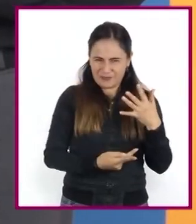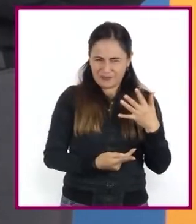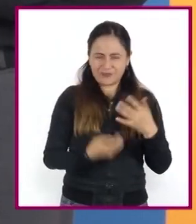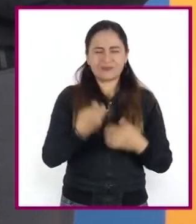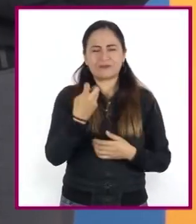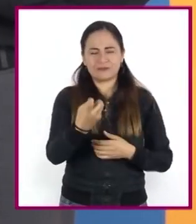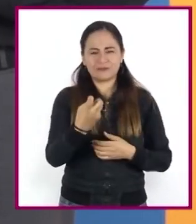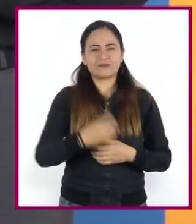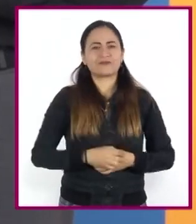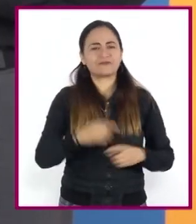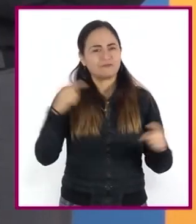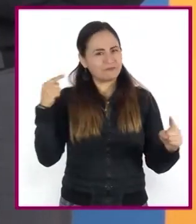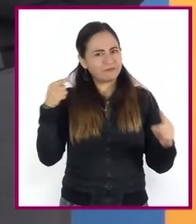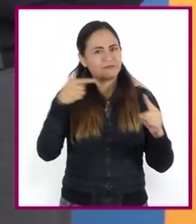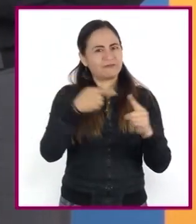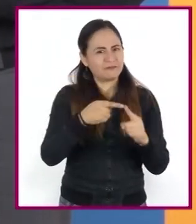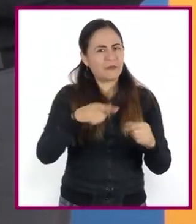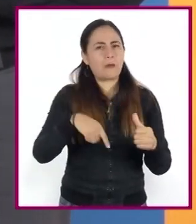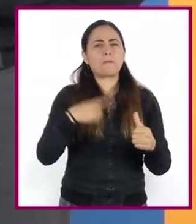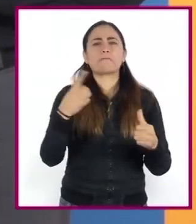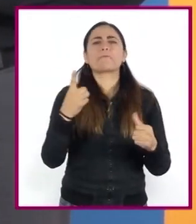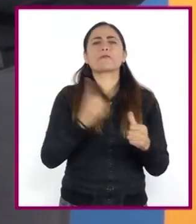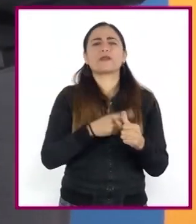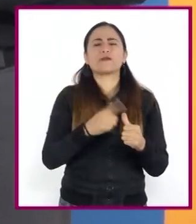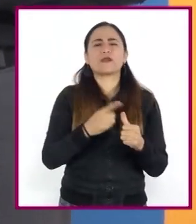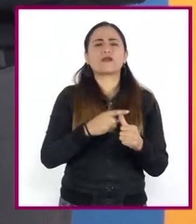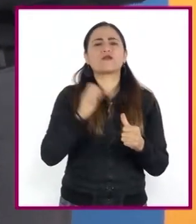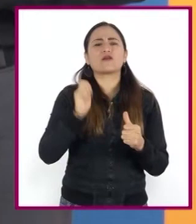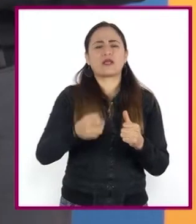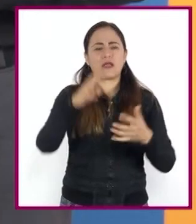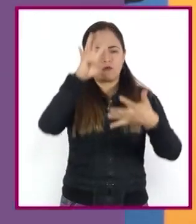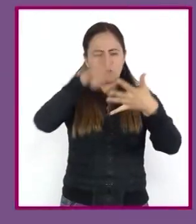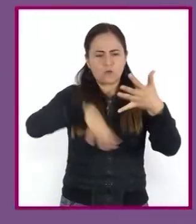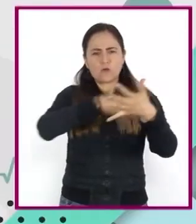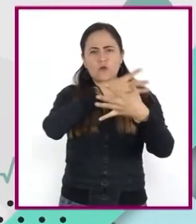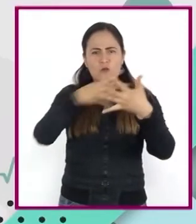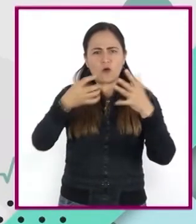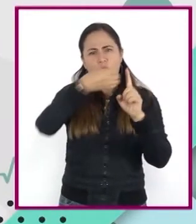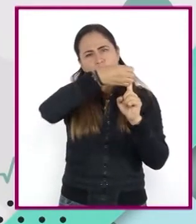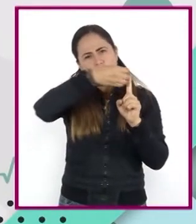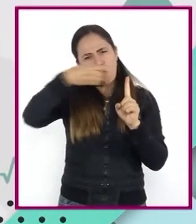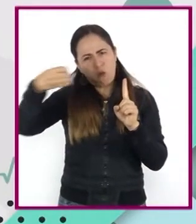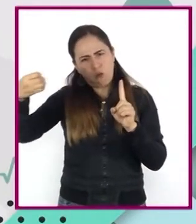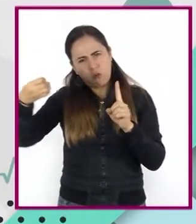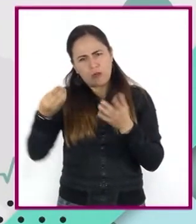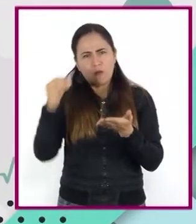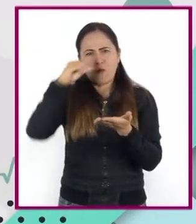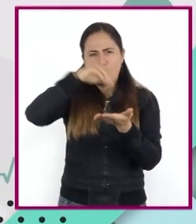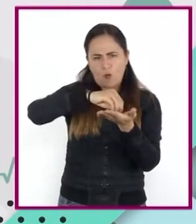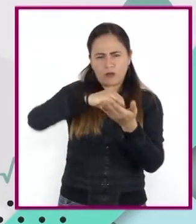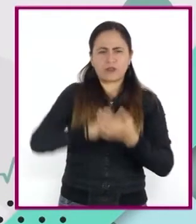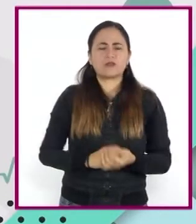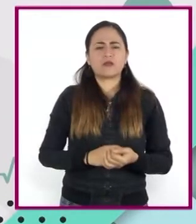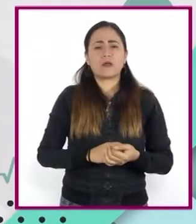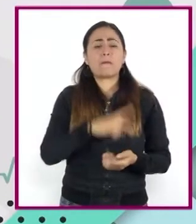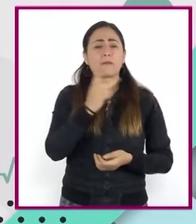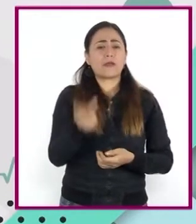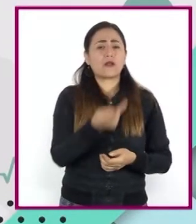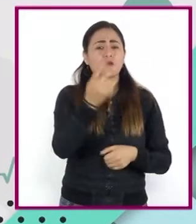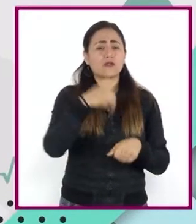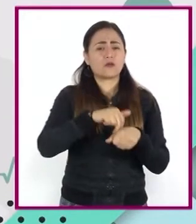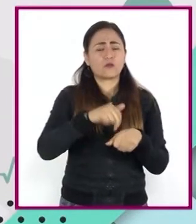lo primero que se hizo fue organizar los datos en tablas de frecuencia. La pregunta número 4